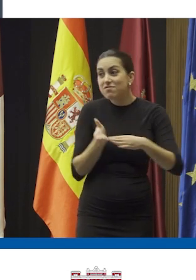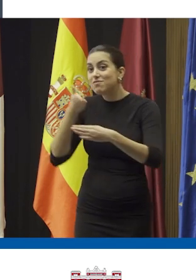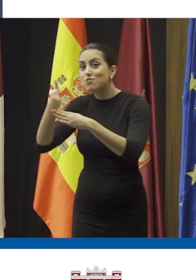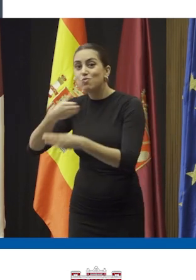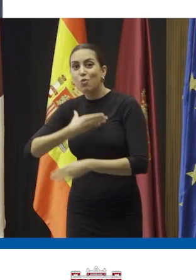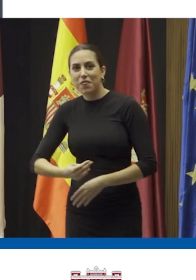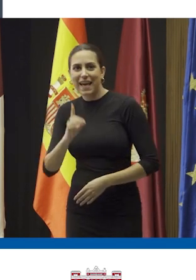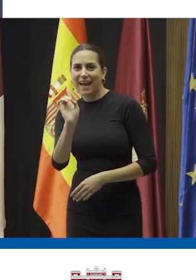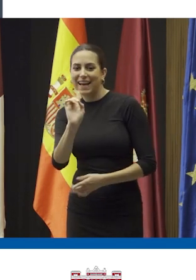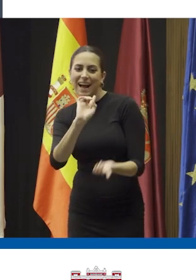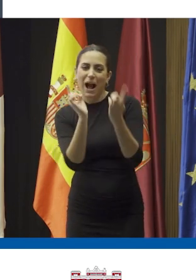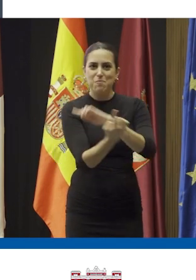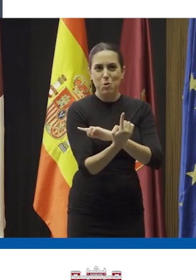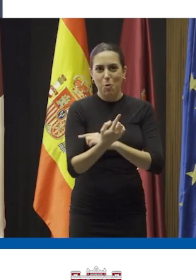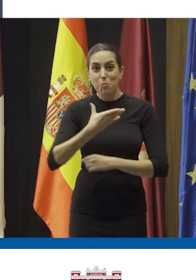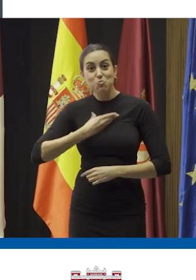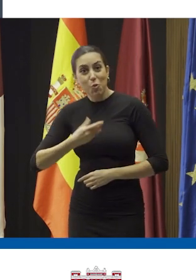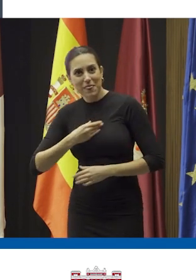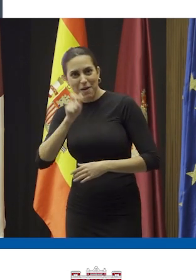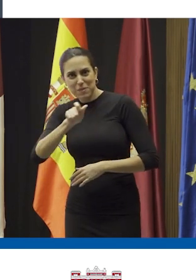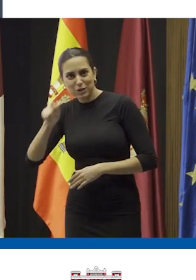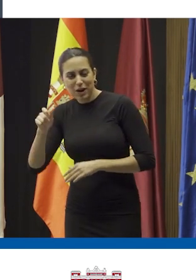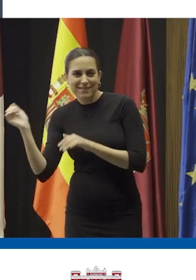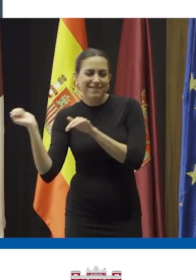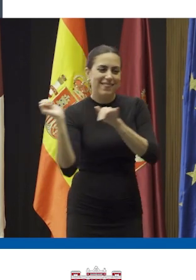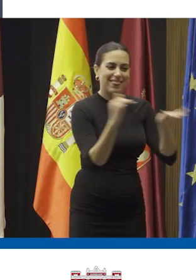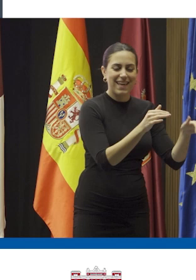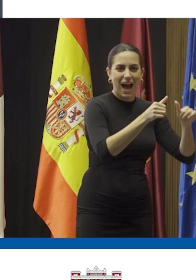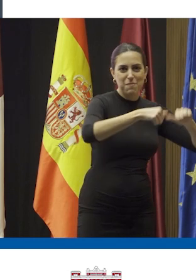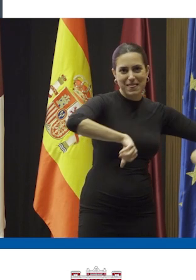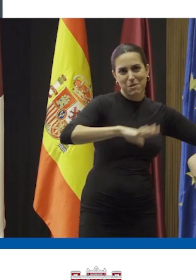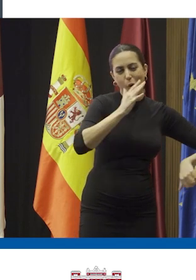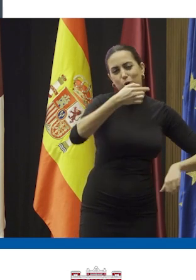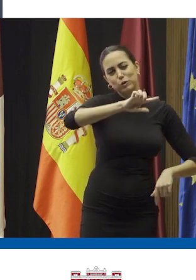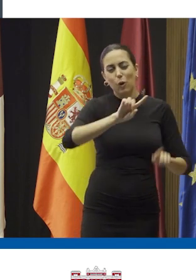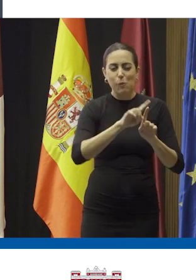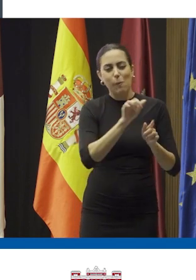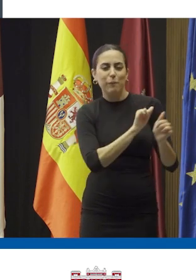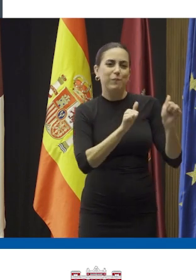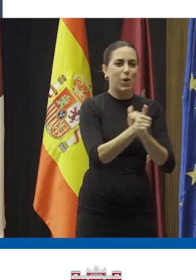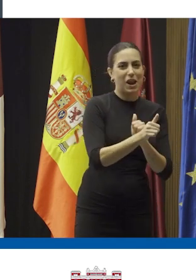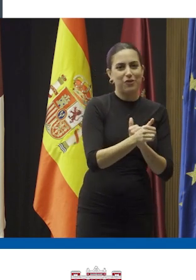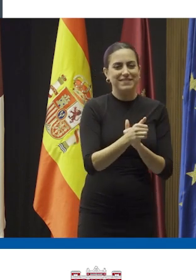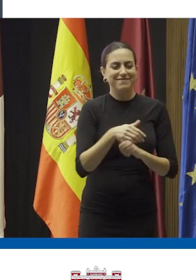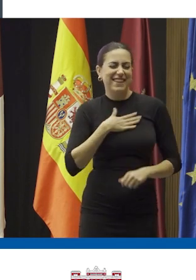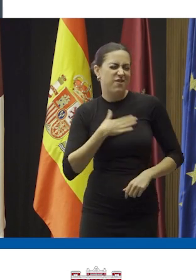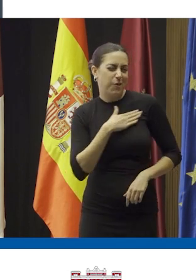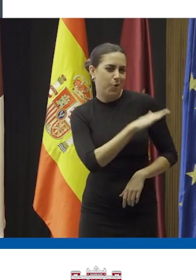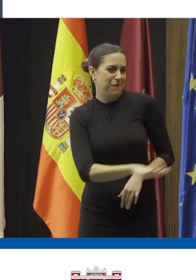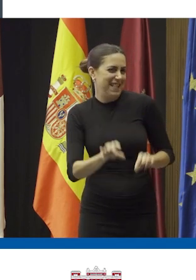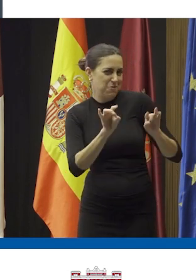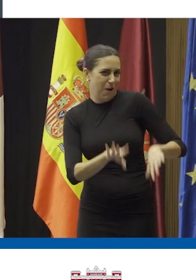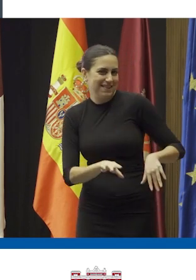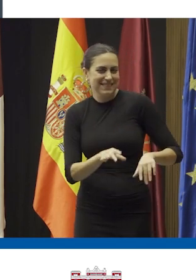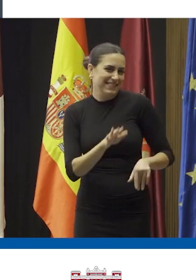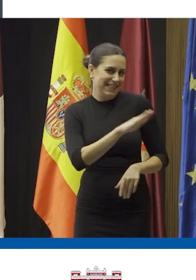la máquina rompepiedra, la bañera, antes que los murcianos. Con lo cual era una pequeña satisfacción infantil. Y bueno, ahora tienen que venir